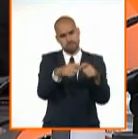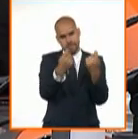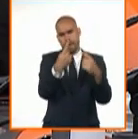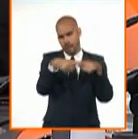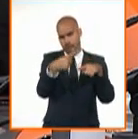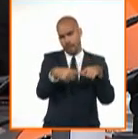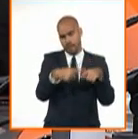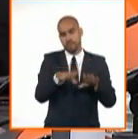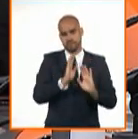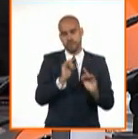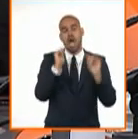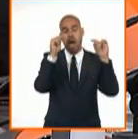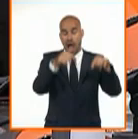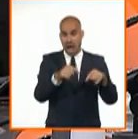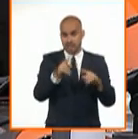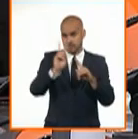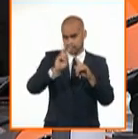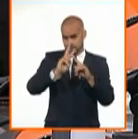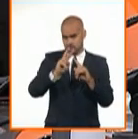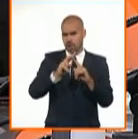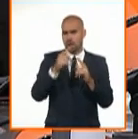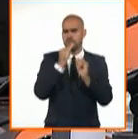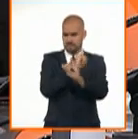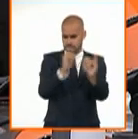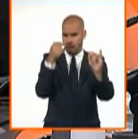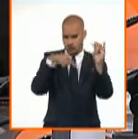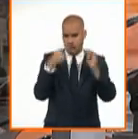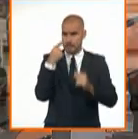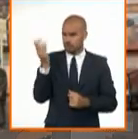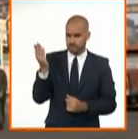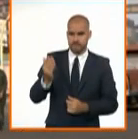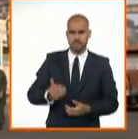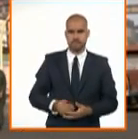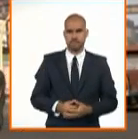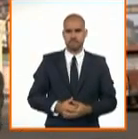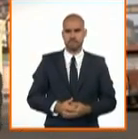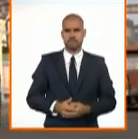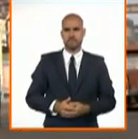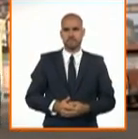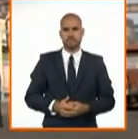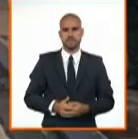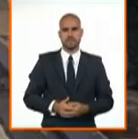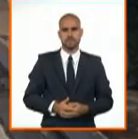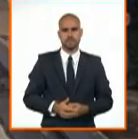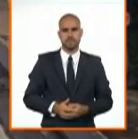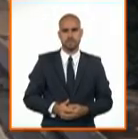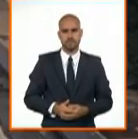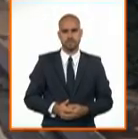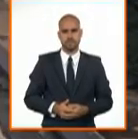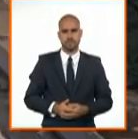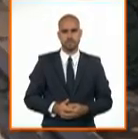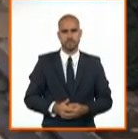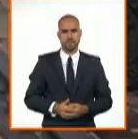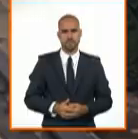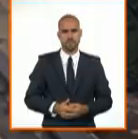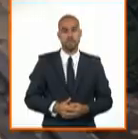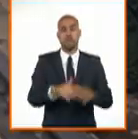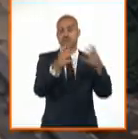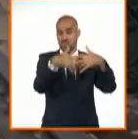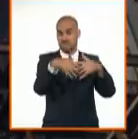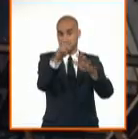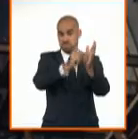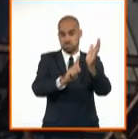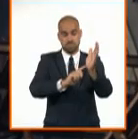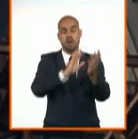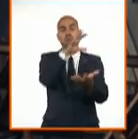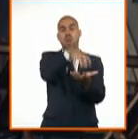camagüey nos ha enviado este reporte para la mesa la termoeléctrica 10 de octubre ubicada en el camagüeyano municipio de